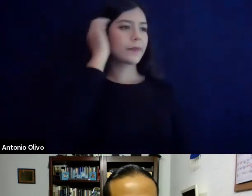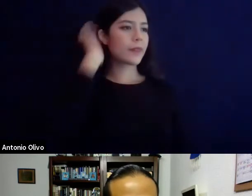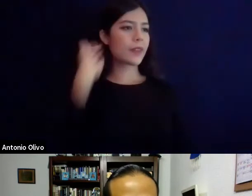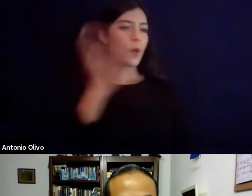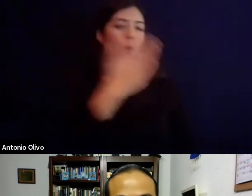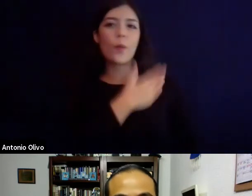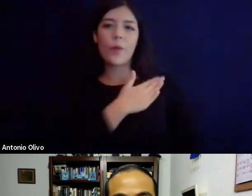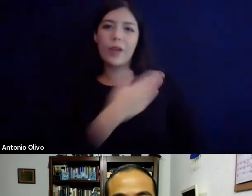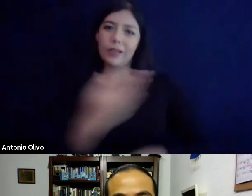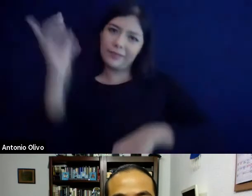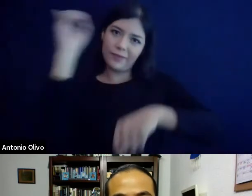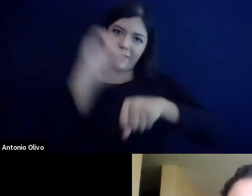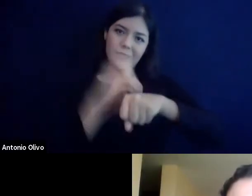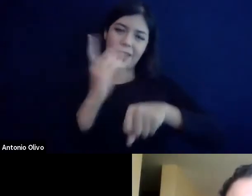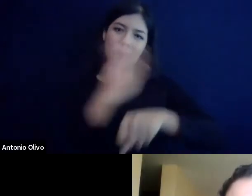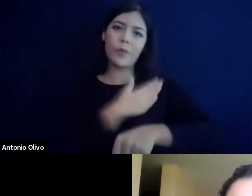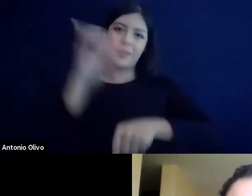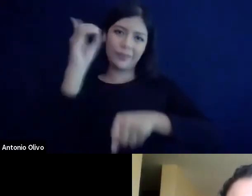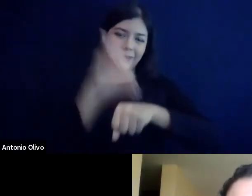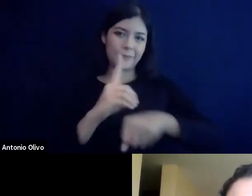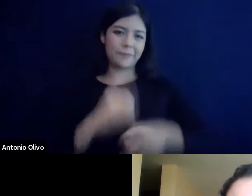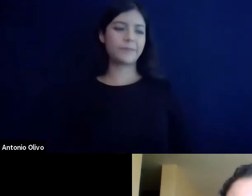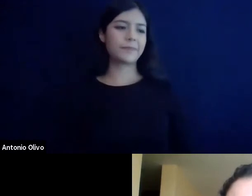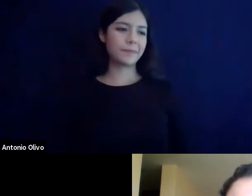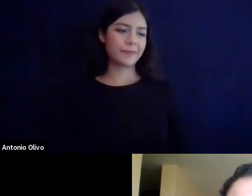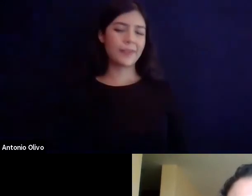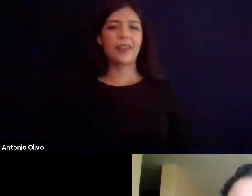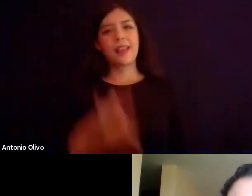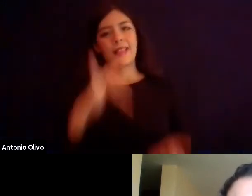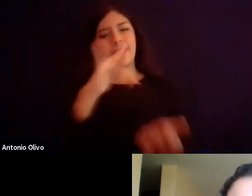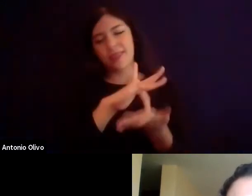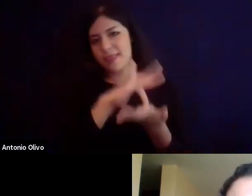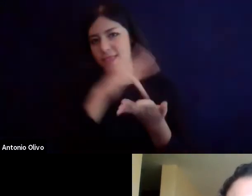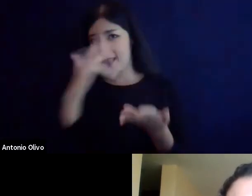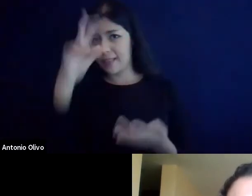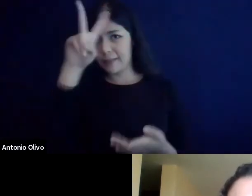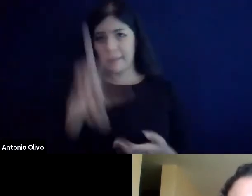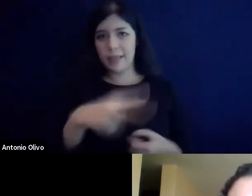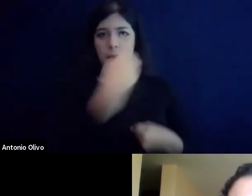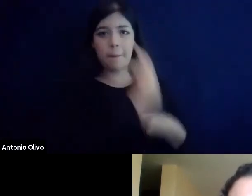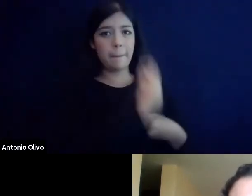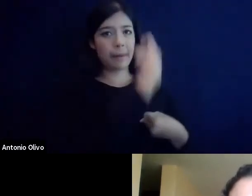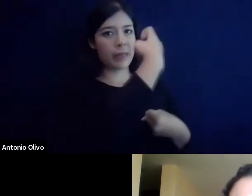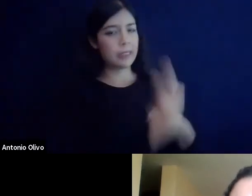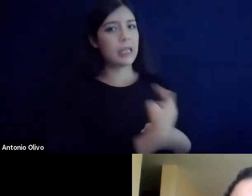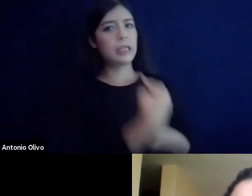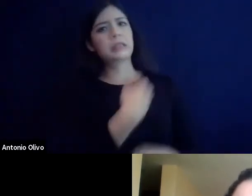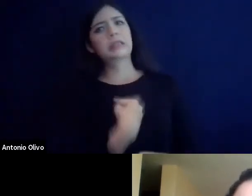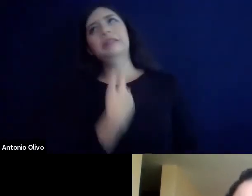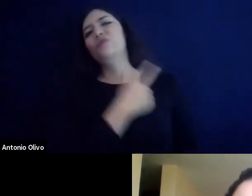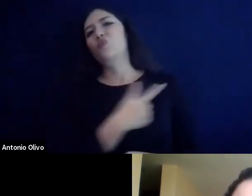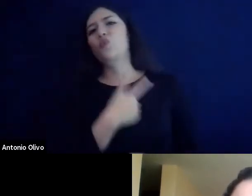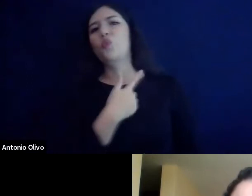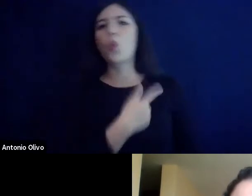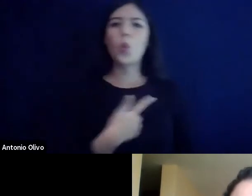días. Pues, gracias por la invitación y pues un placer escuchar las experiencias de